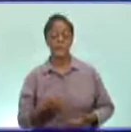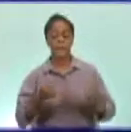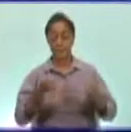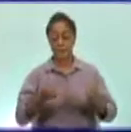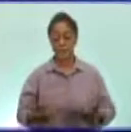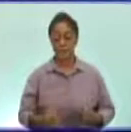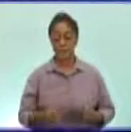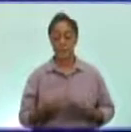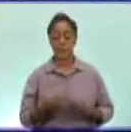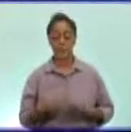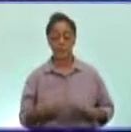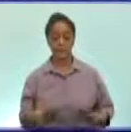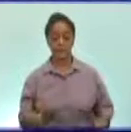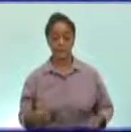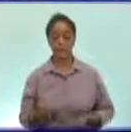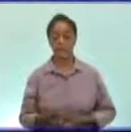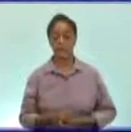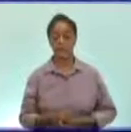al suelo.